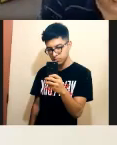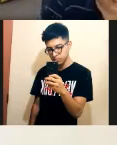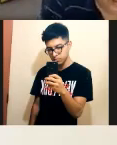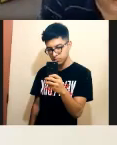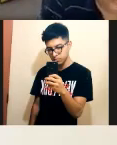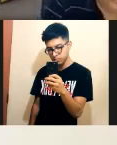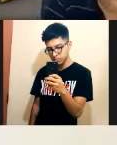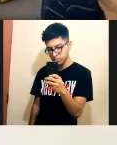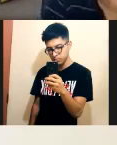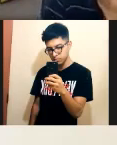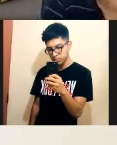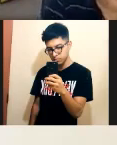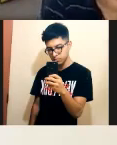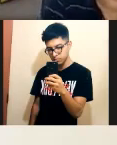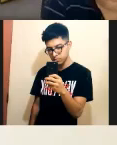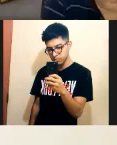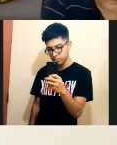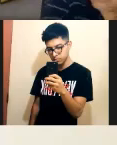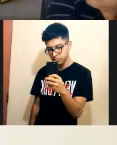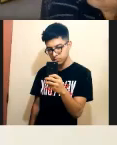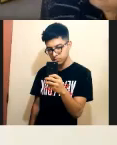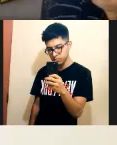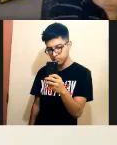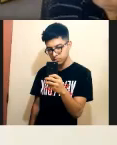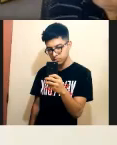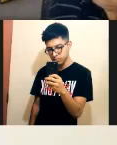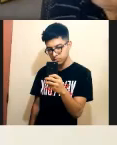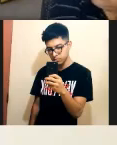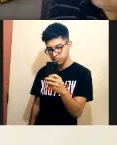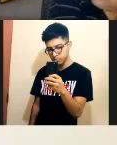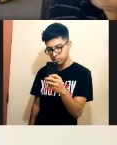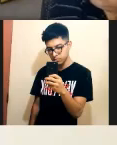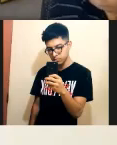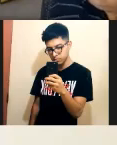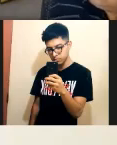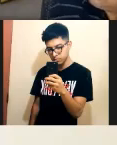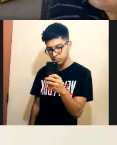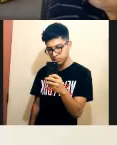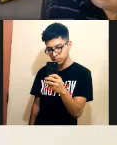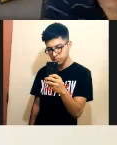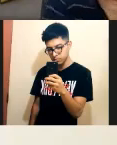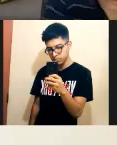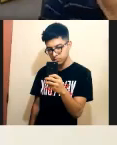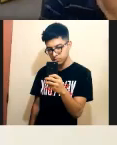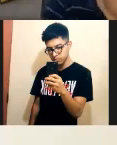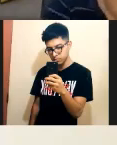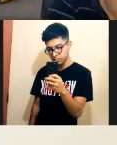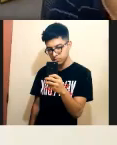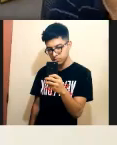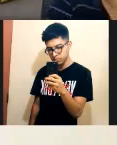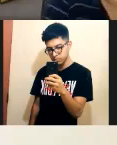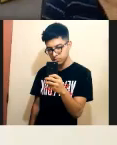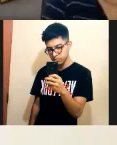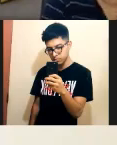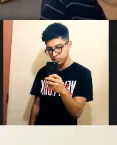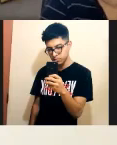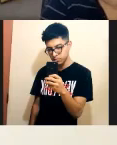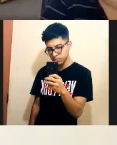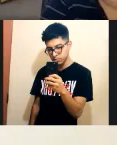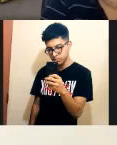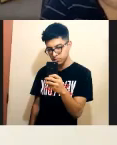aislante térmico, una placa soporte, que, que esto es para que esté